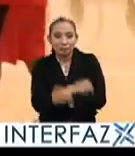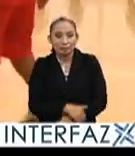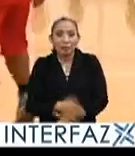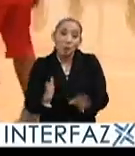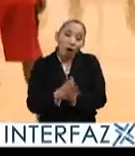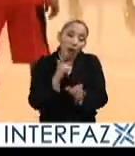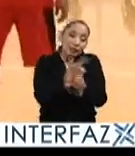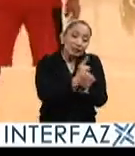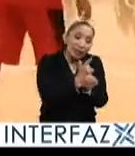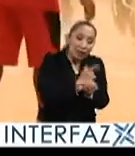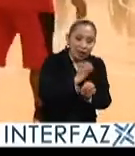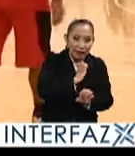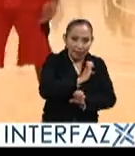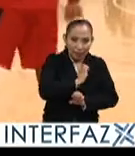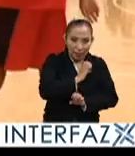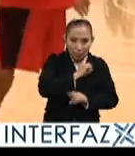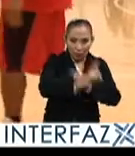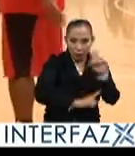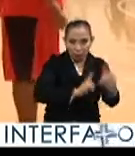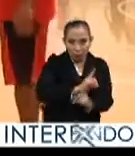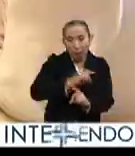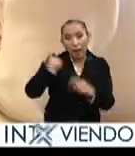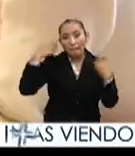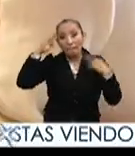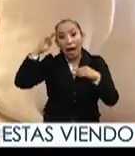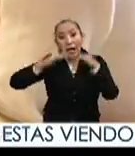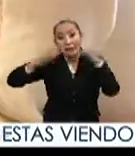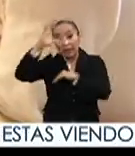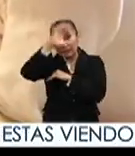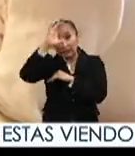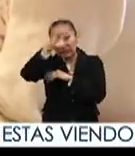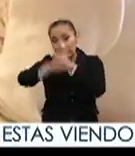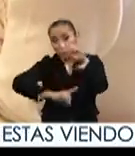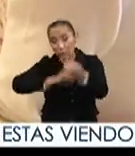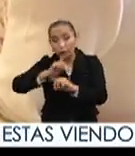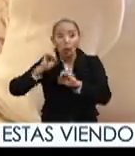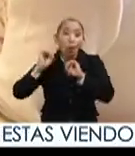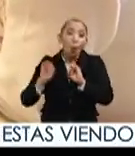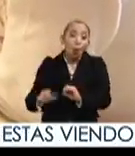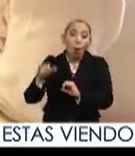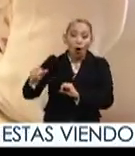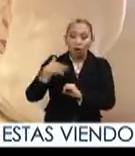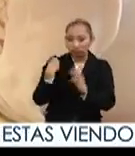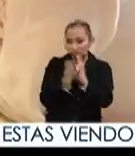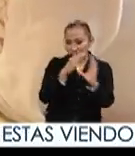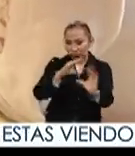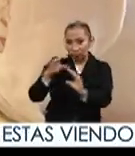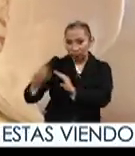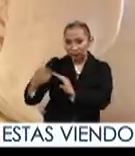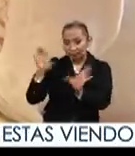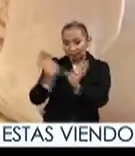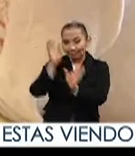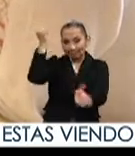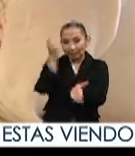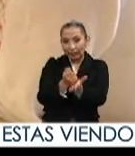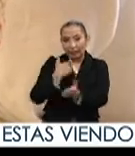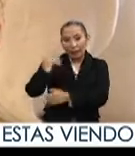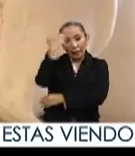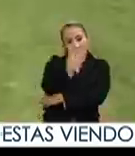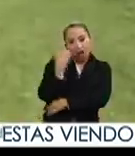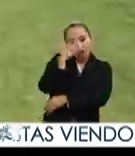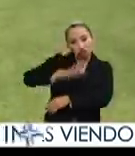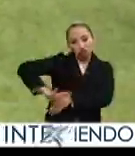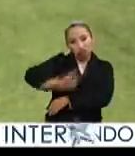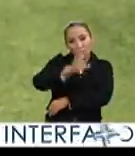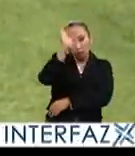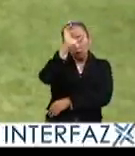Ya sea en la licenciatura de entrenamiento deportivo, maestría en ciencias del deporte o en la capacitación, certificación y evaluación en el